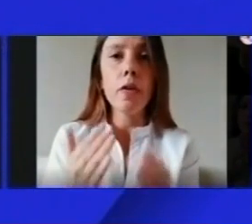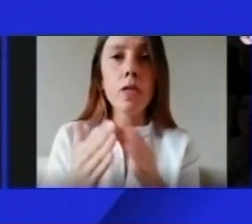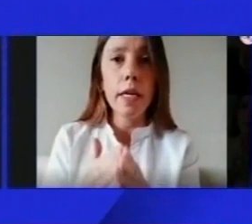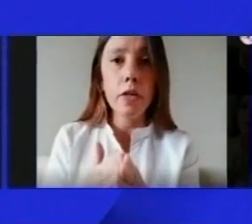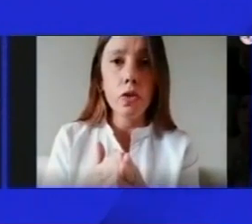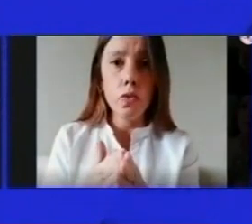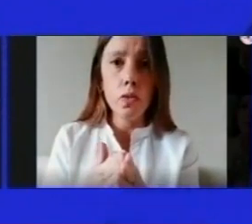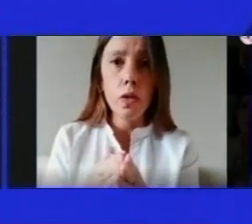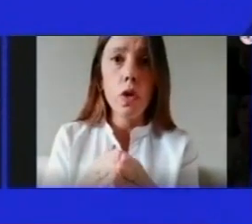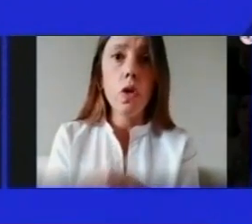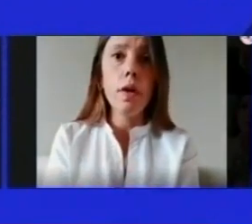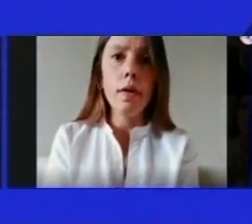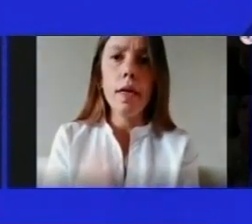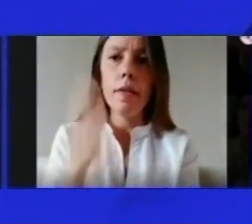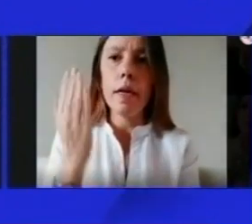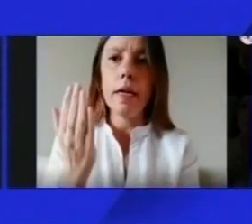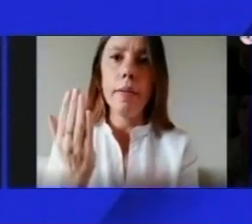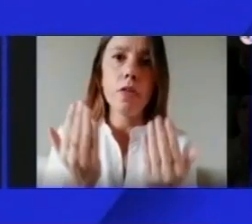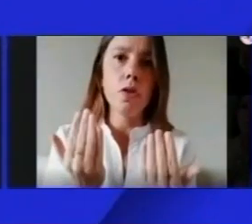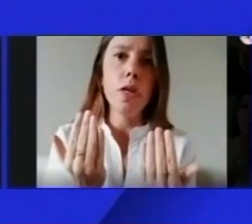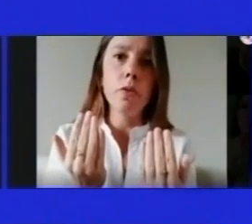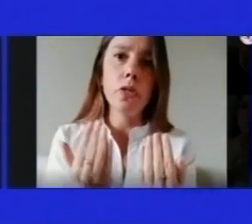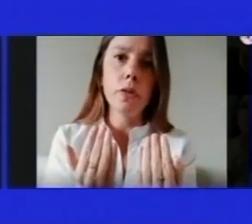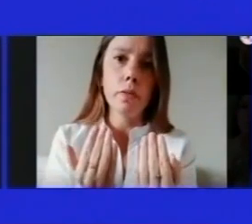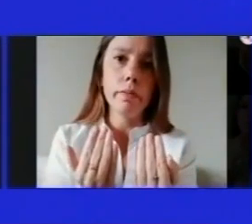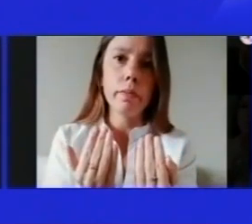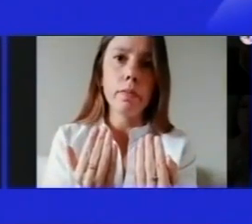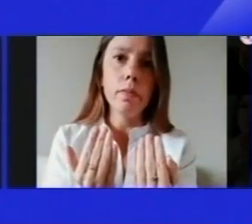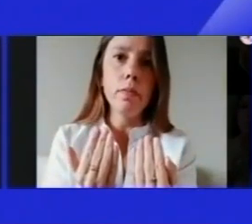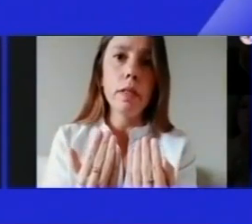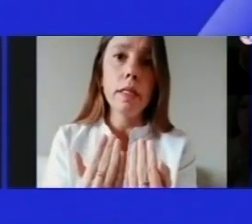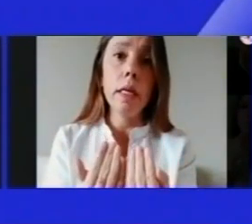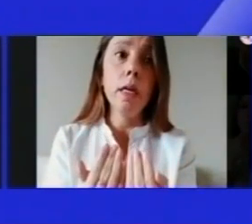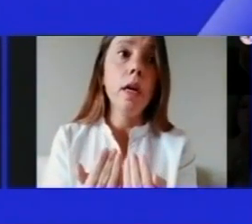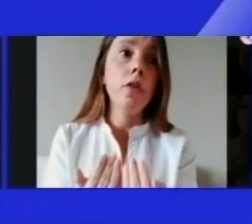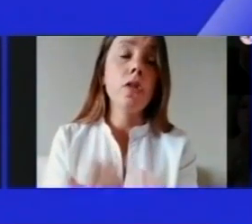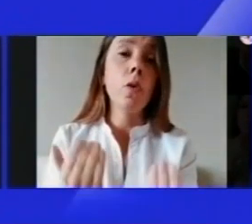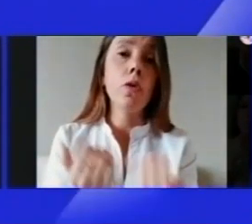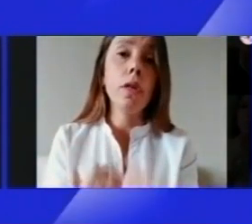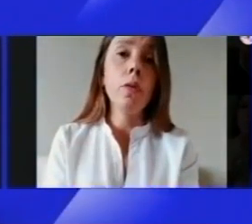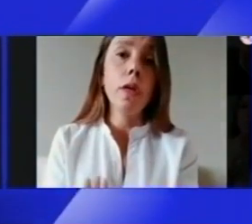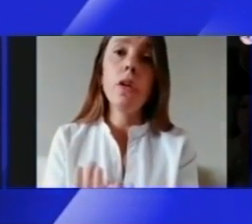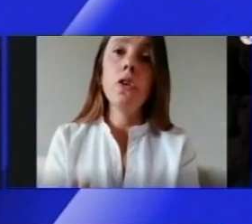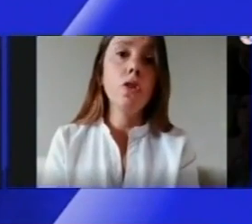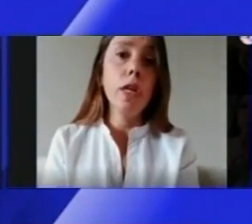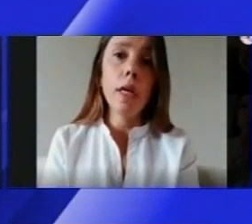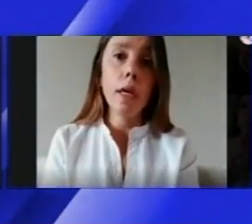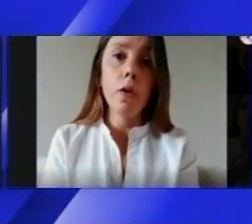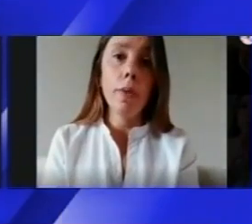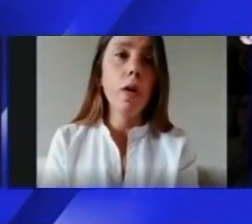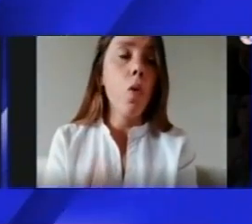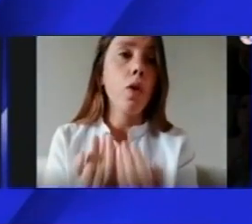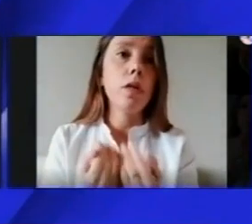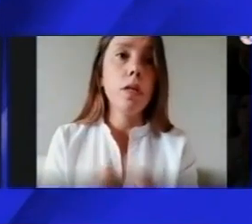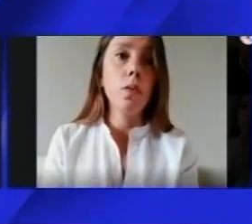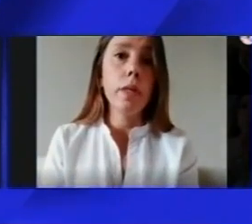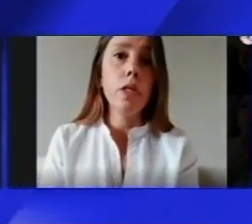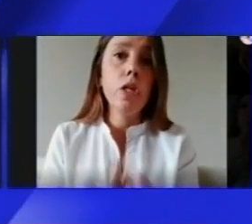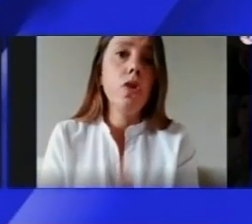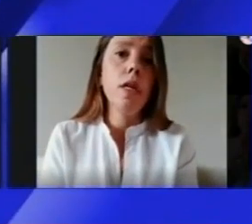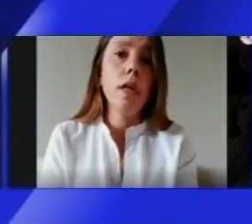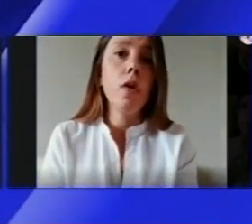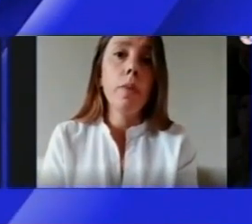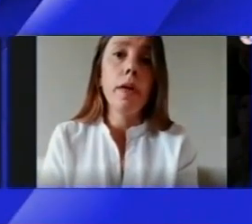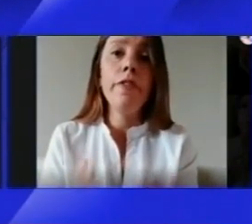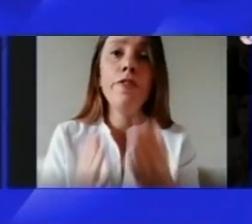empezamos a conectarlos a ellos entre alimentación y emoción. ¿Sí? Entonces cuando están aburridos no tienen que comer, cuando hacen